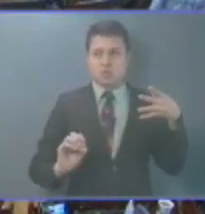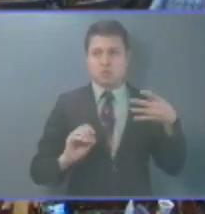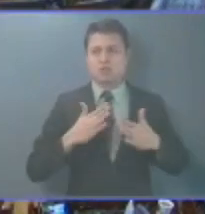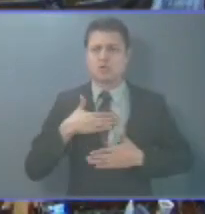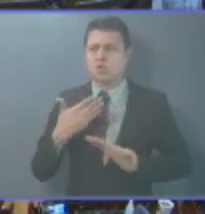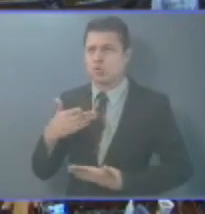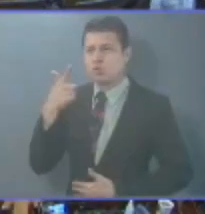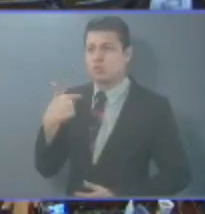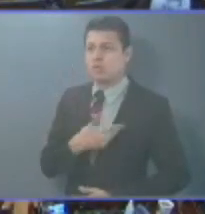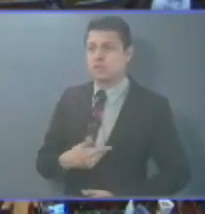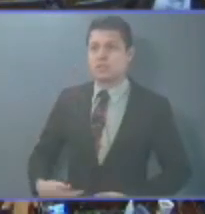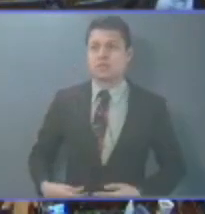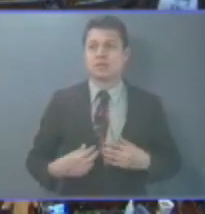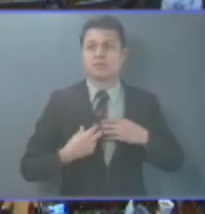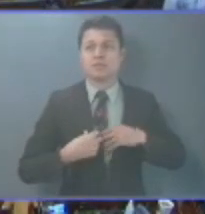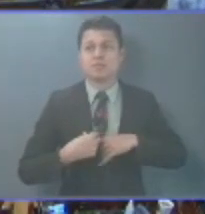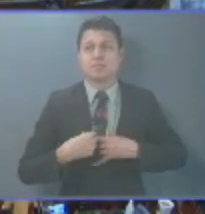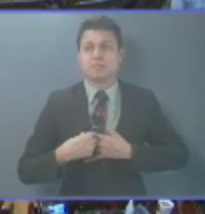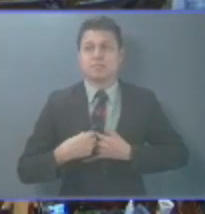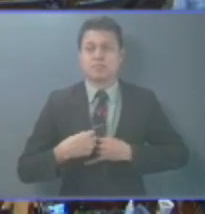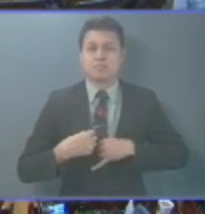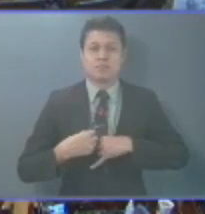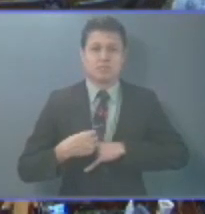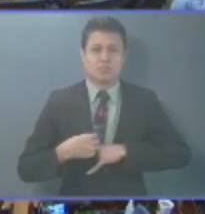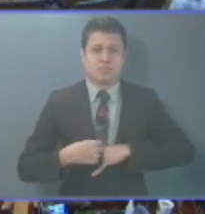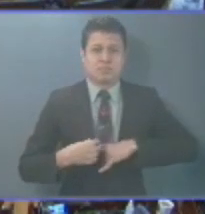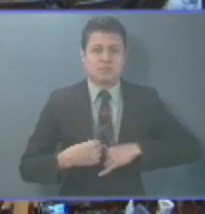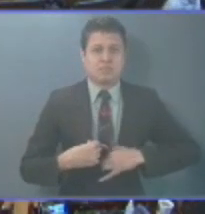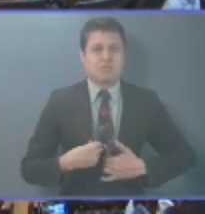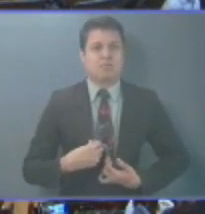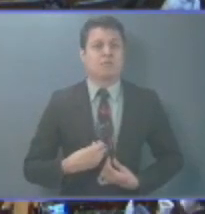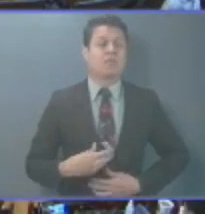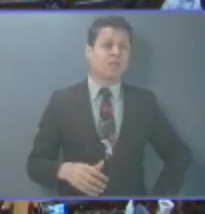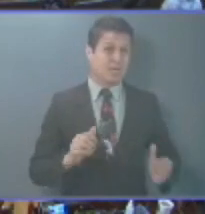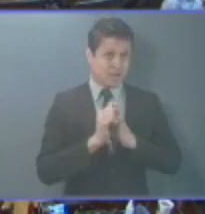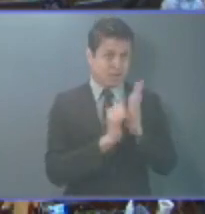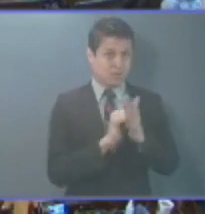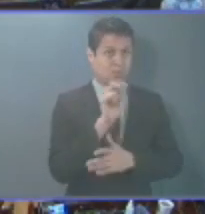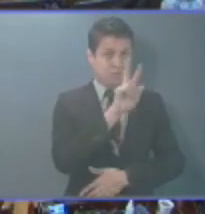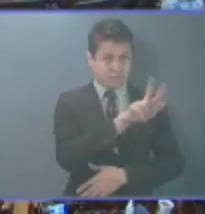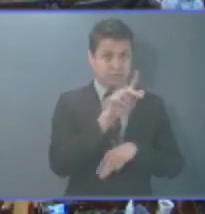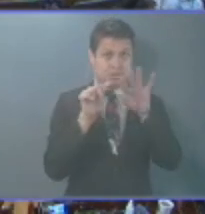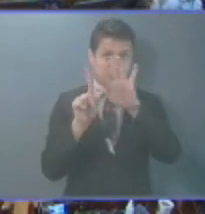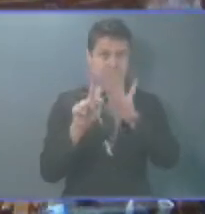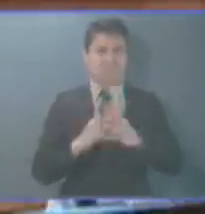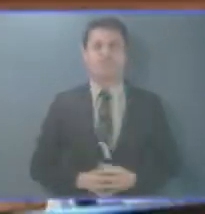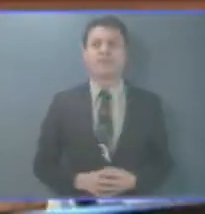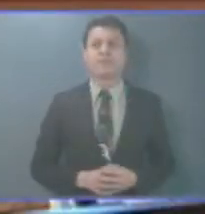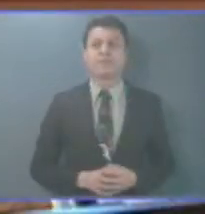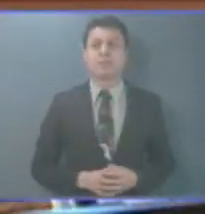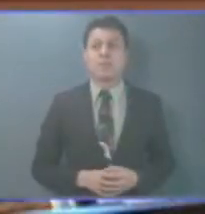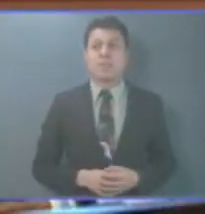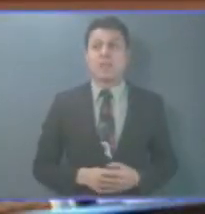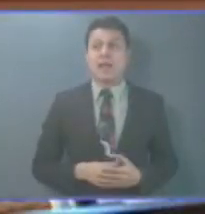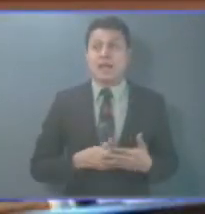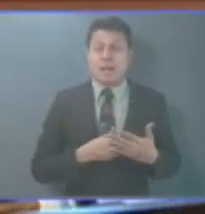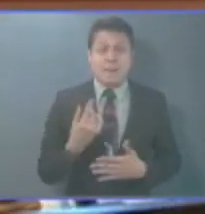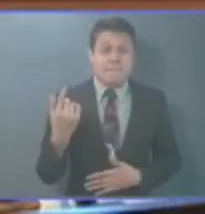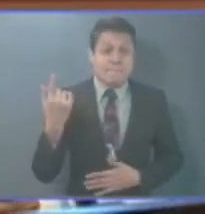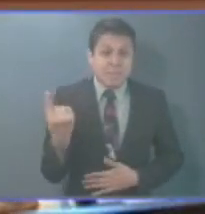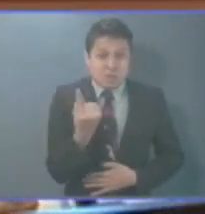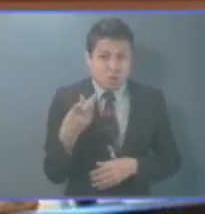presidente. Servicio de atención a víctimas, artículo 36. Para la atención de víctimas de toda forma